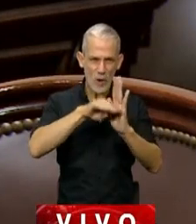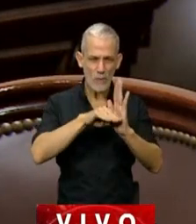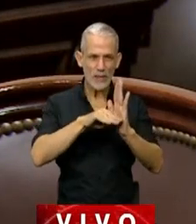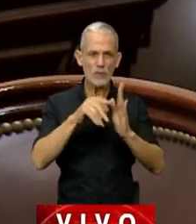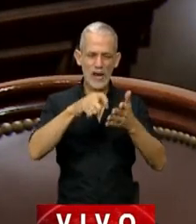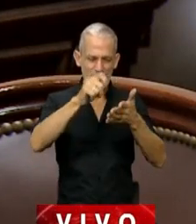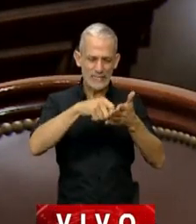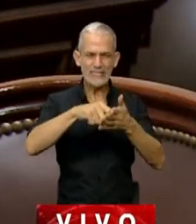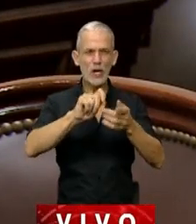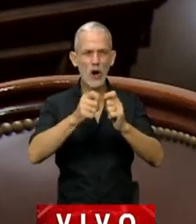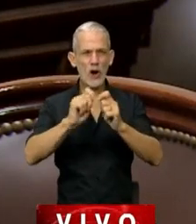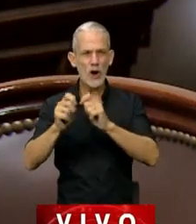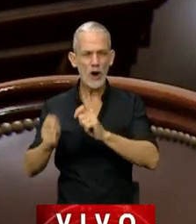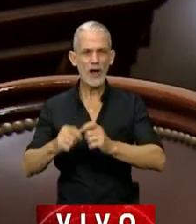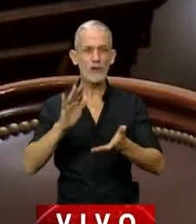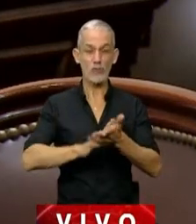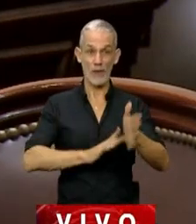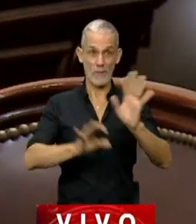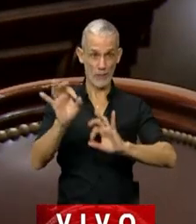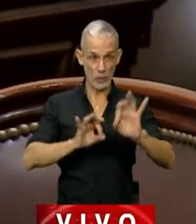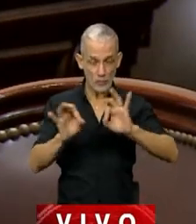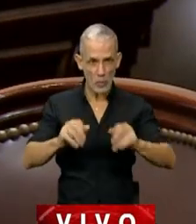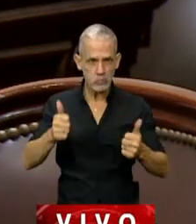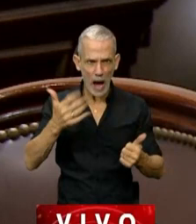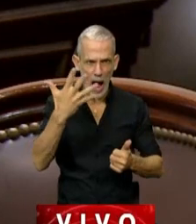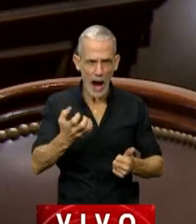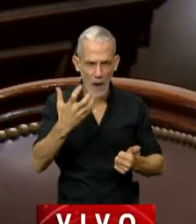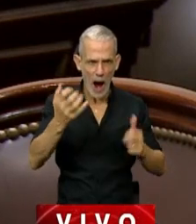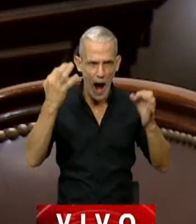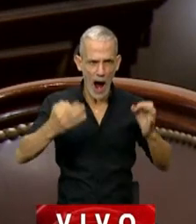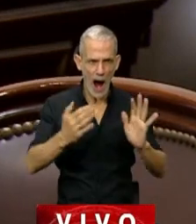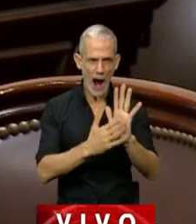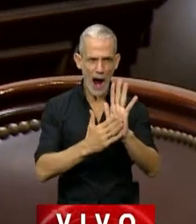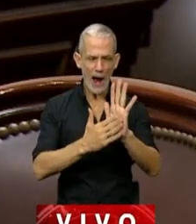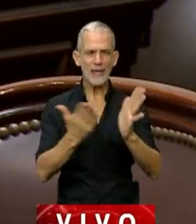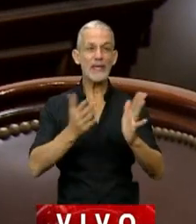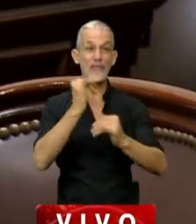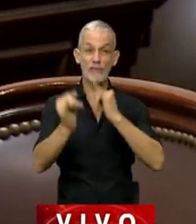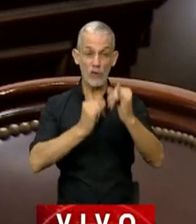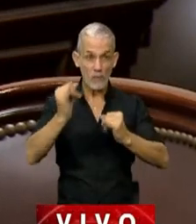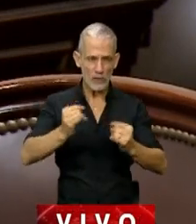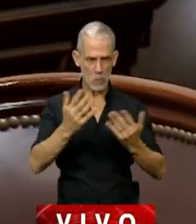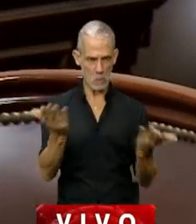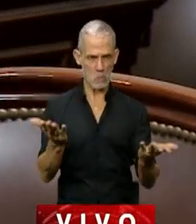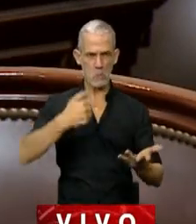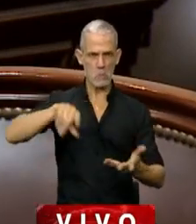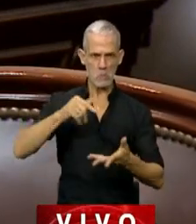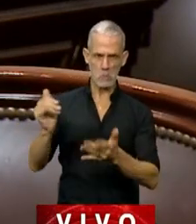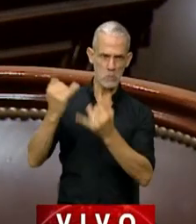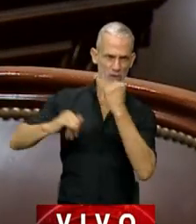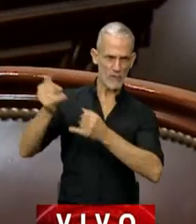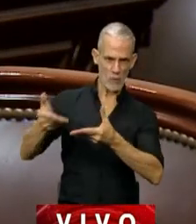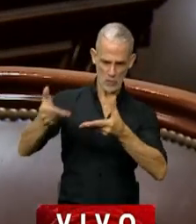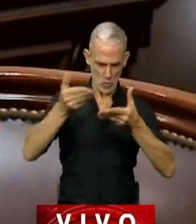debían corregir respecto del proyecto. O sea, la información que nosotros